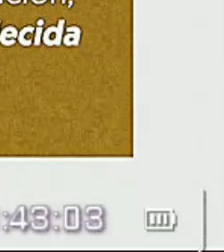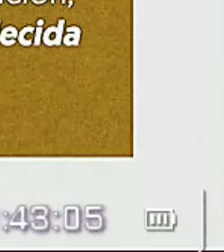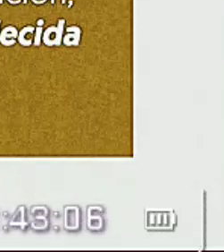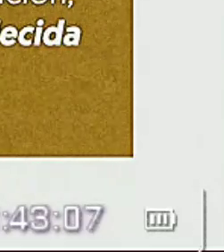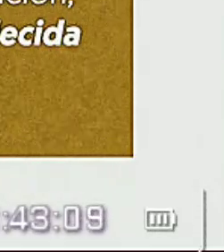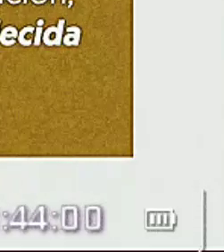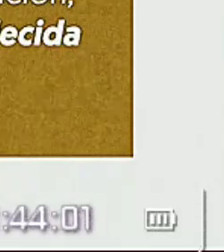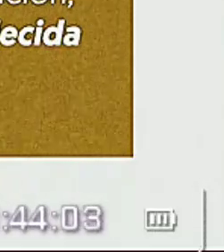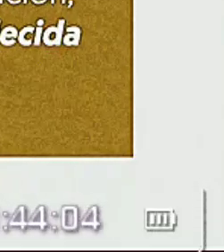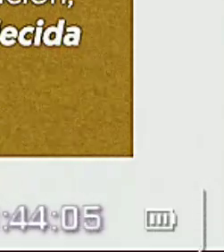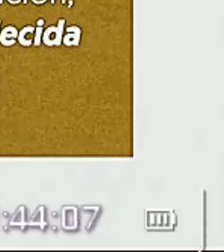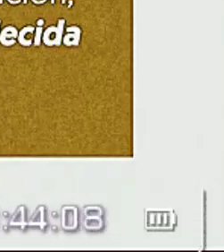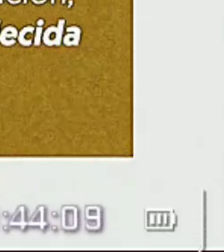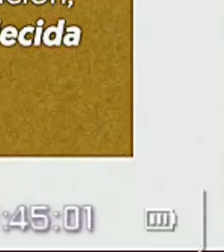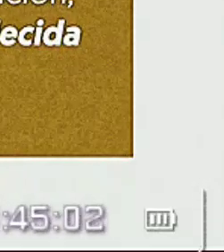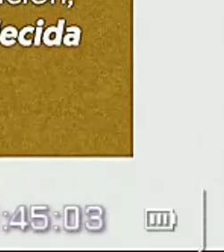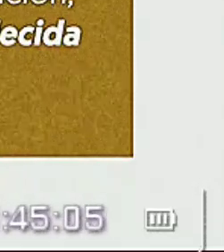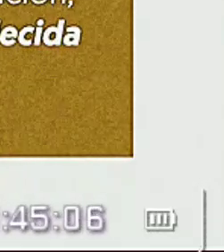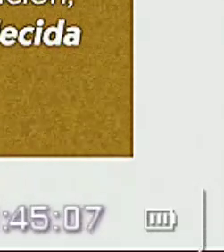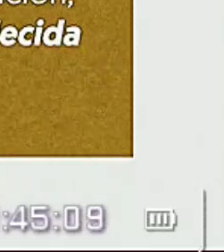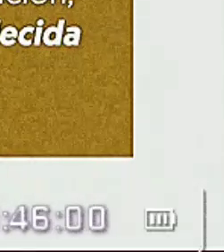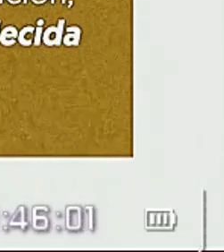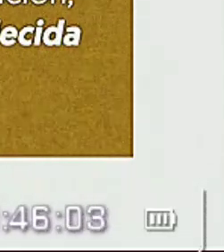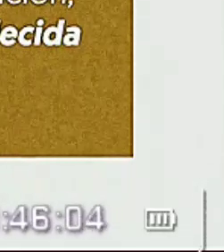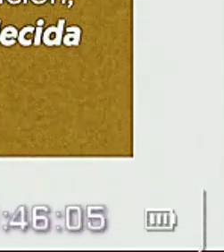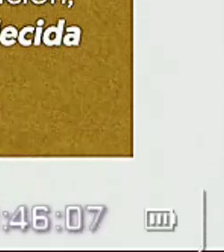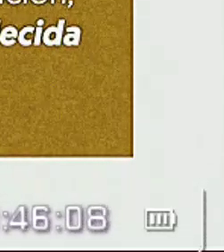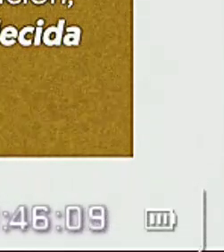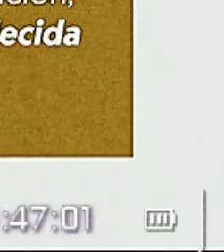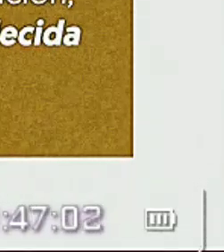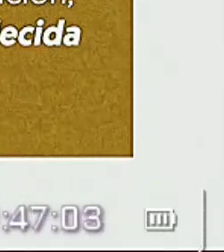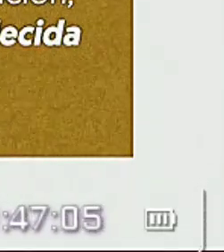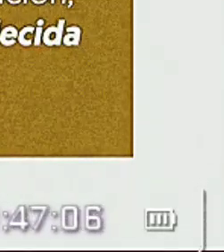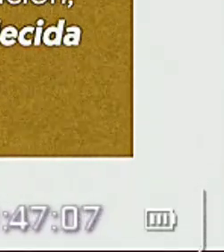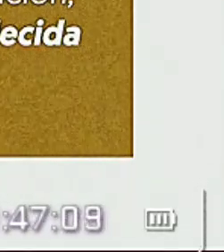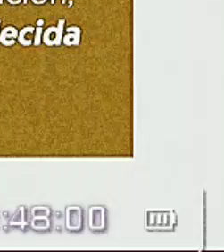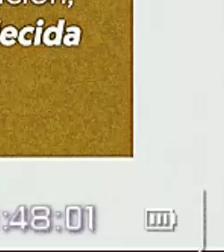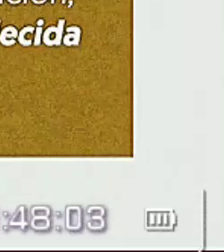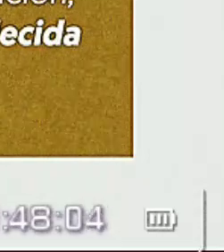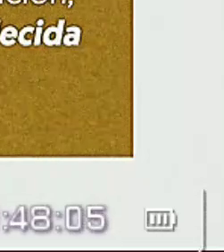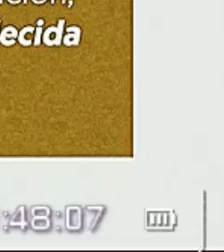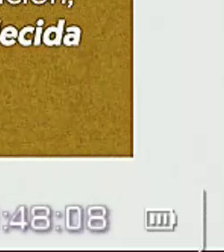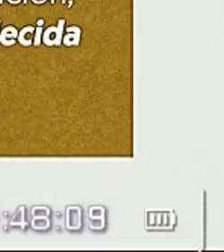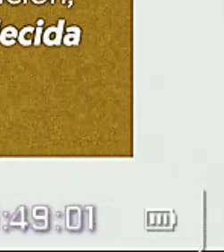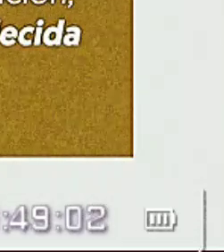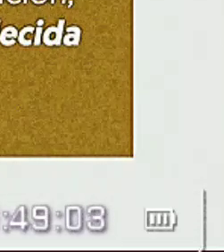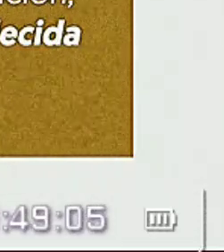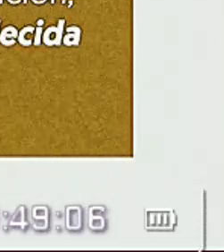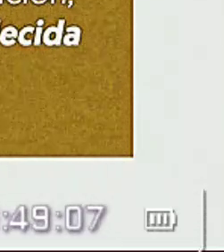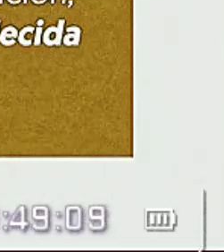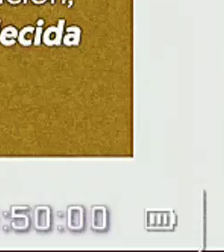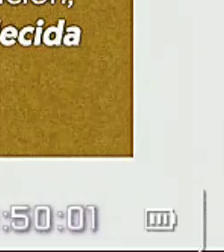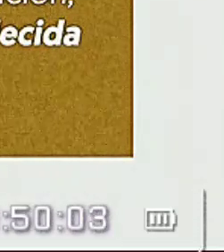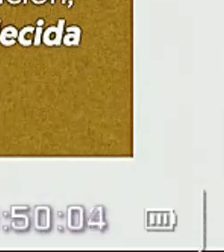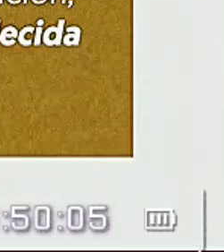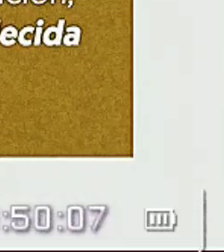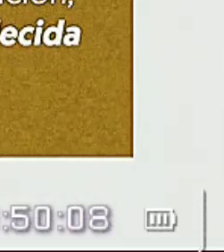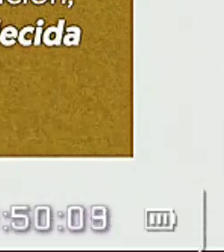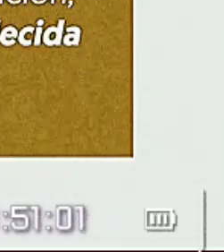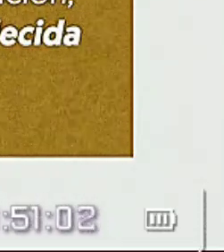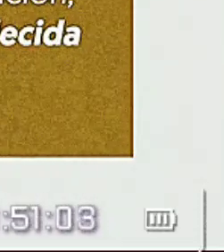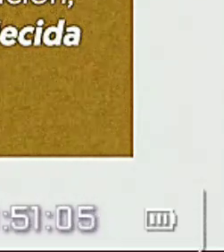o comisión mayor a la establecida para el presidente de la República en